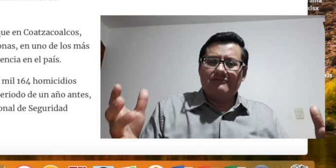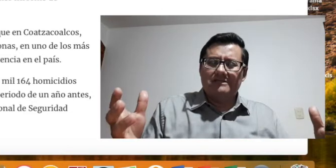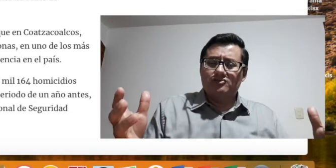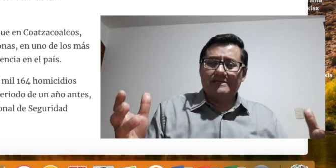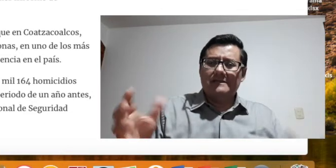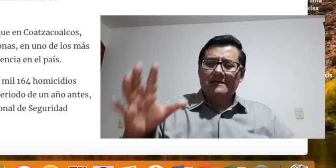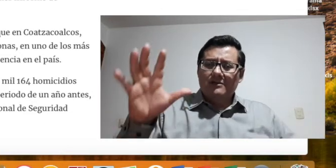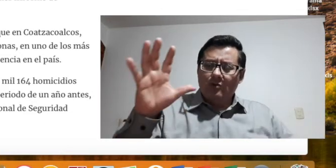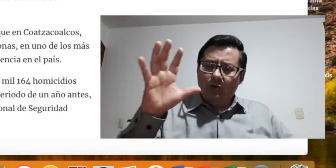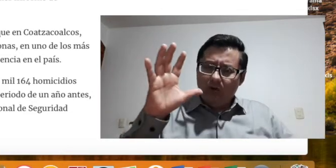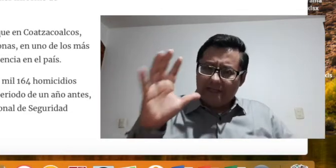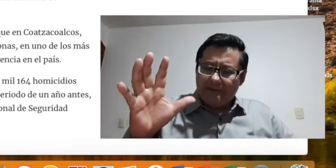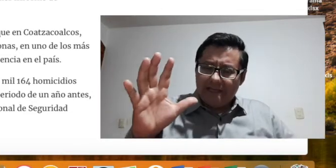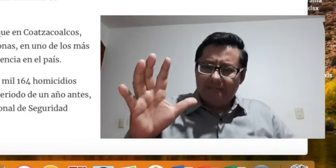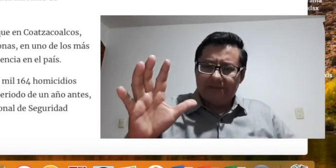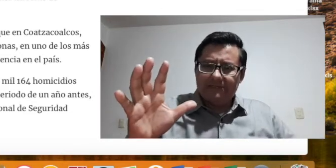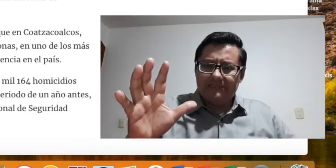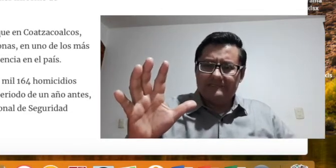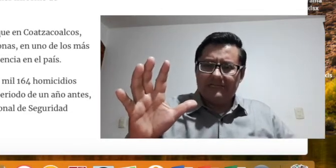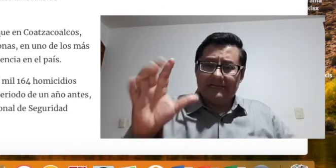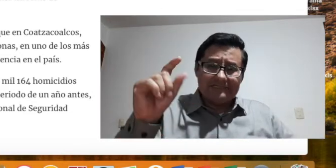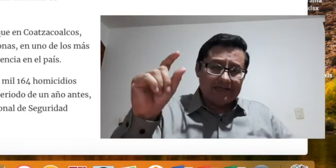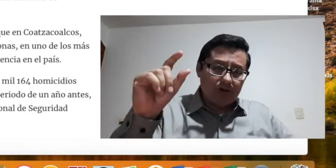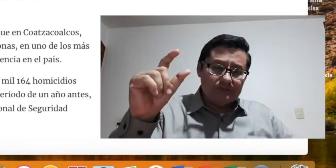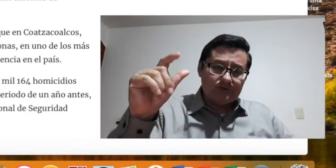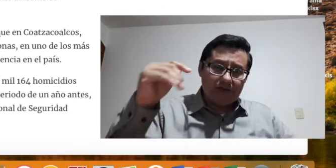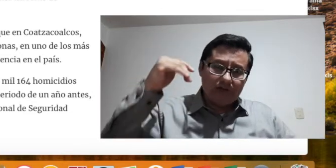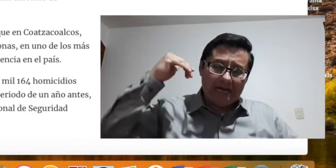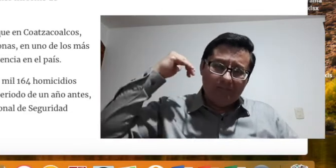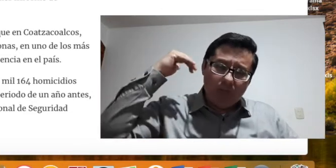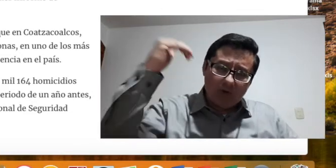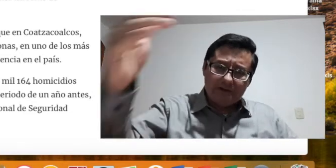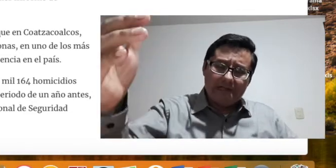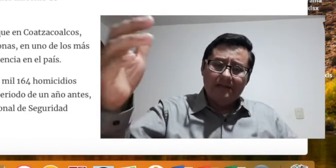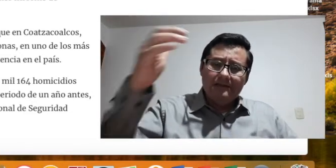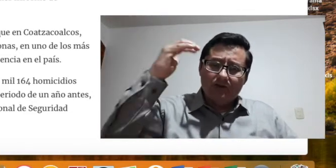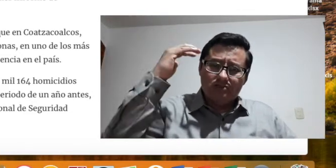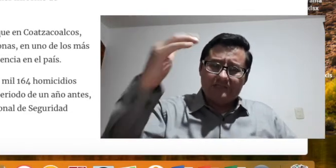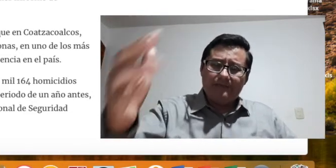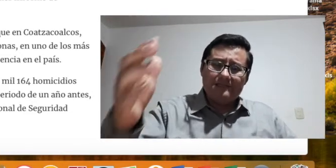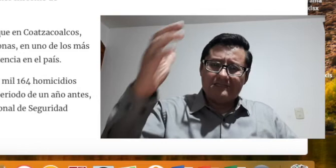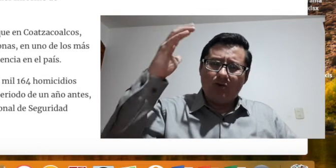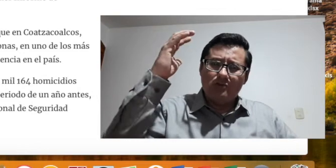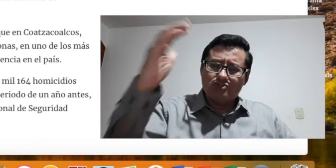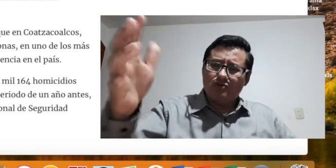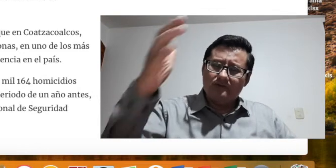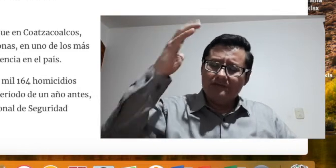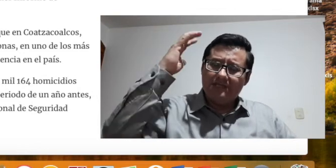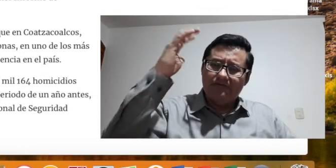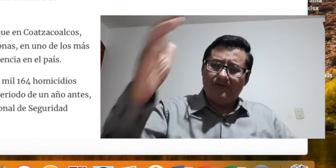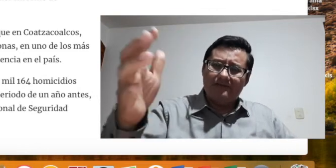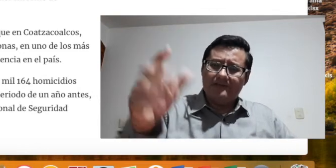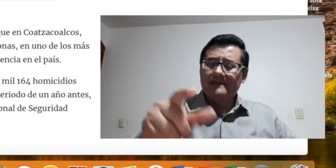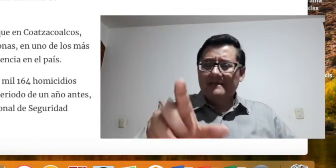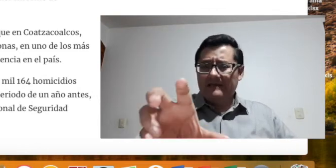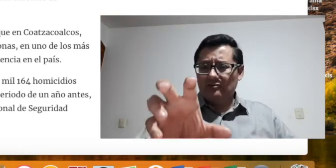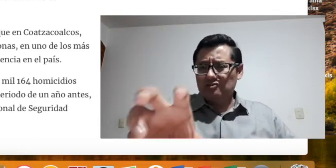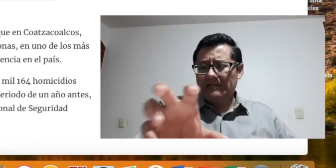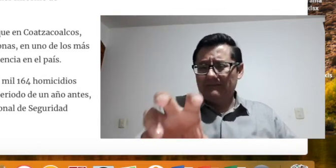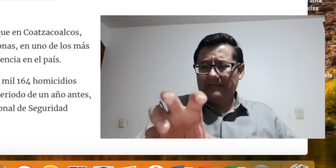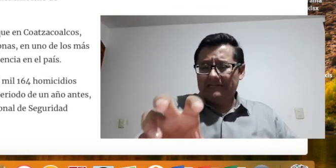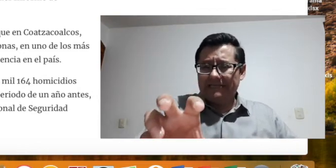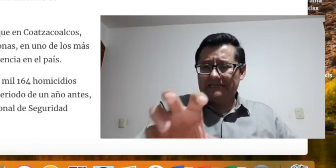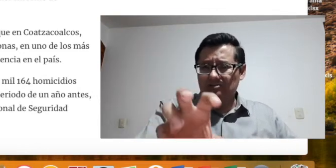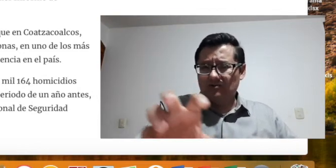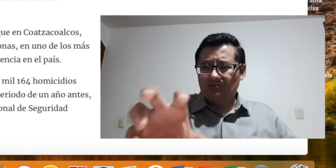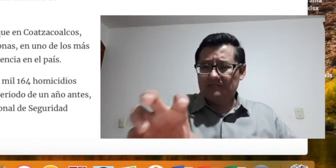pensar y reflexionar. Lo que vale la pena aquí destacar es que López Obrador aborda los temas como son de frente, incluso